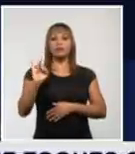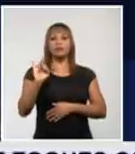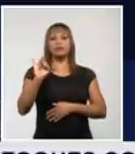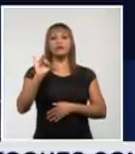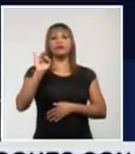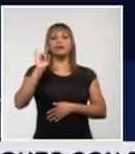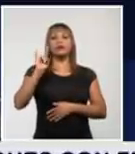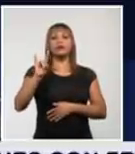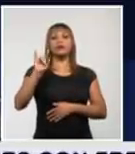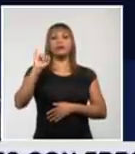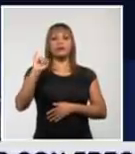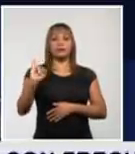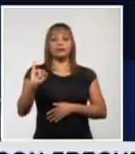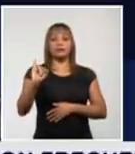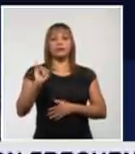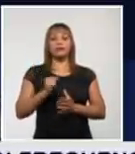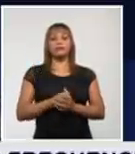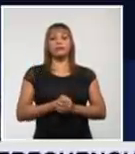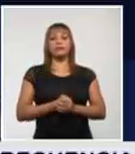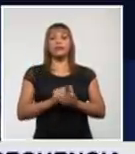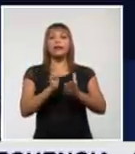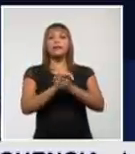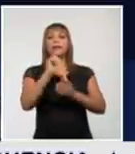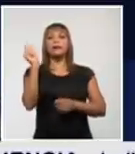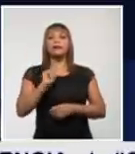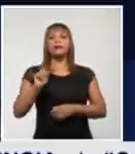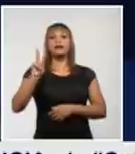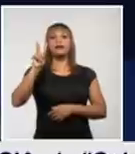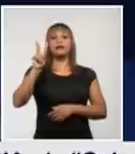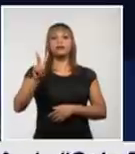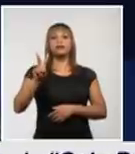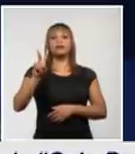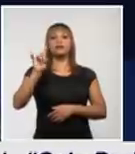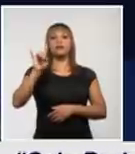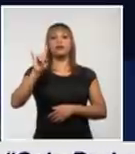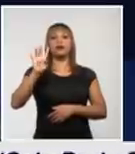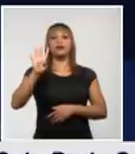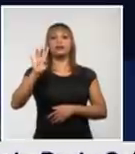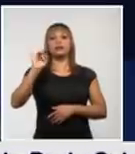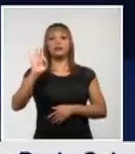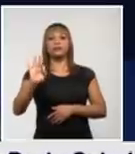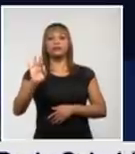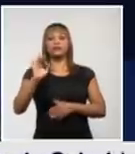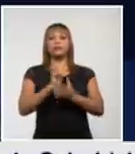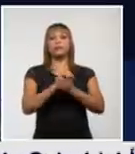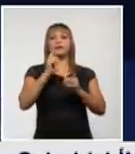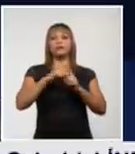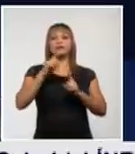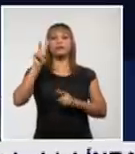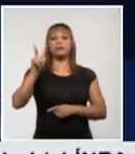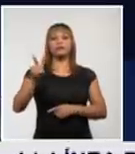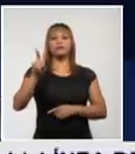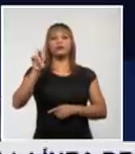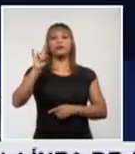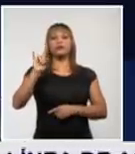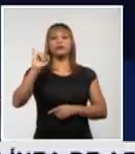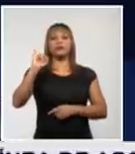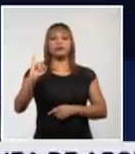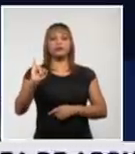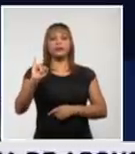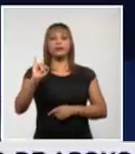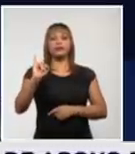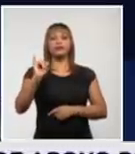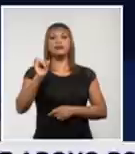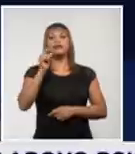4.796, de Mayabeque 248, de Matanzas 296, de Cienfuegos,